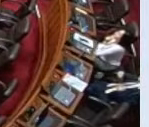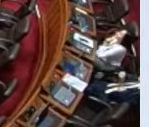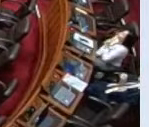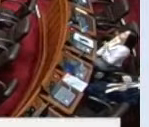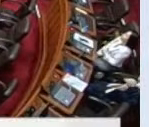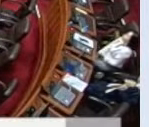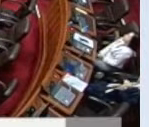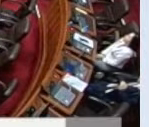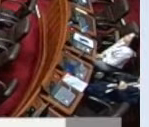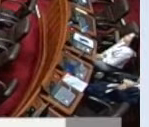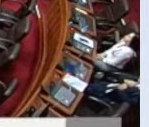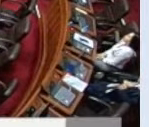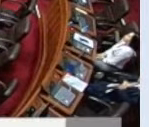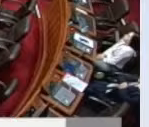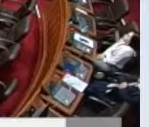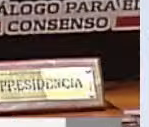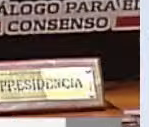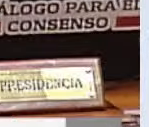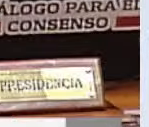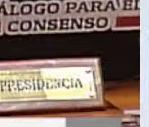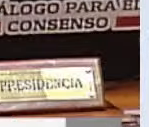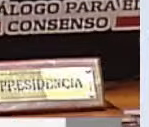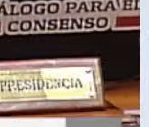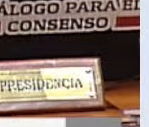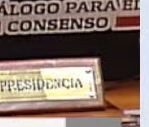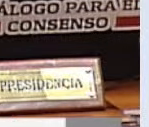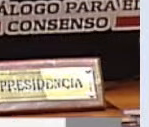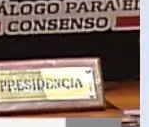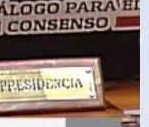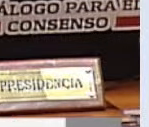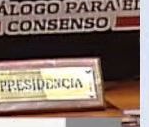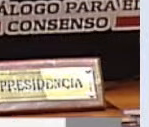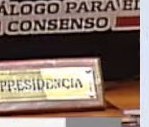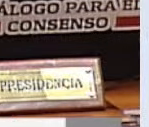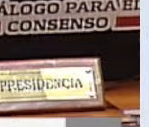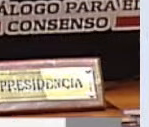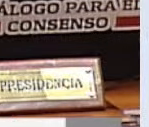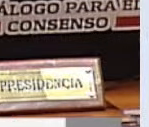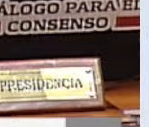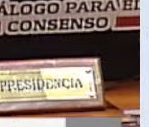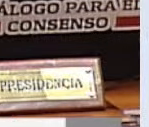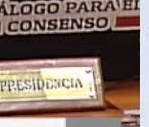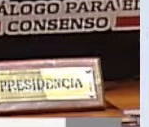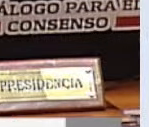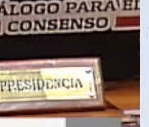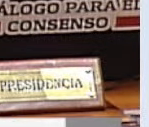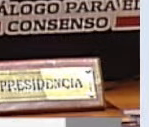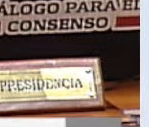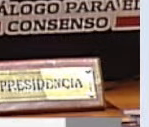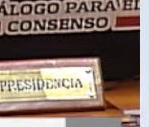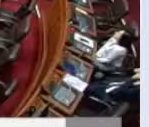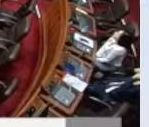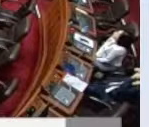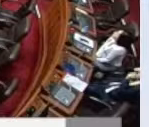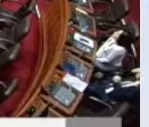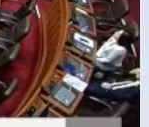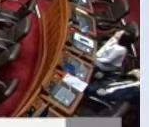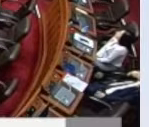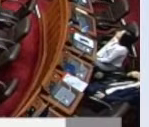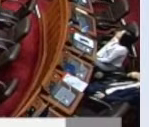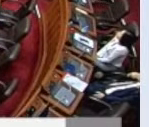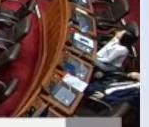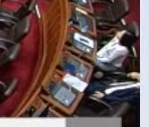Gracias, congresista. Tiene el uso de la palabra el congresista Paul Gutiérrez por 1 minuto 45 segundos.